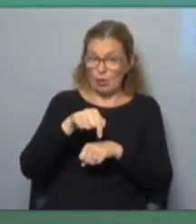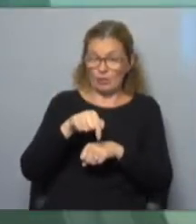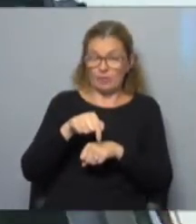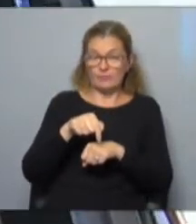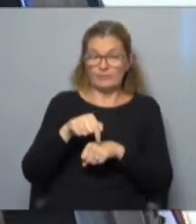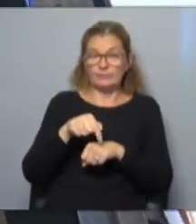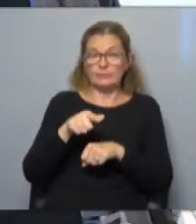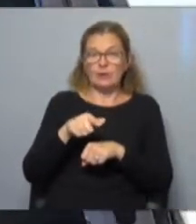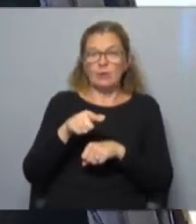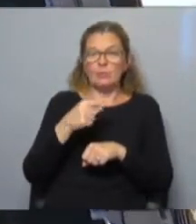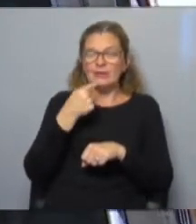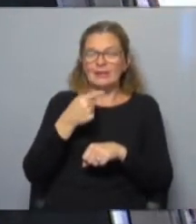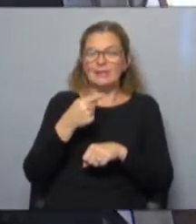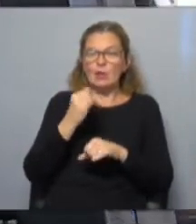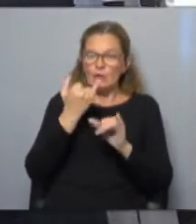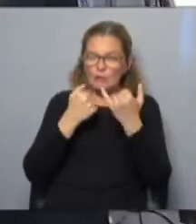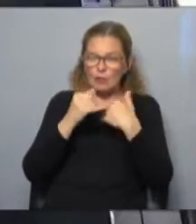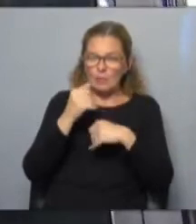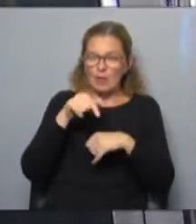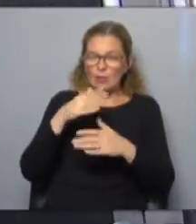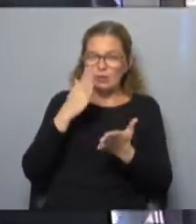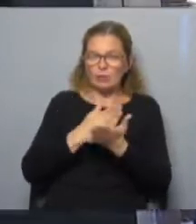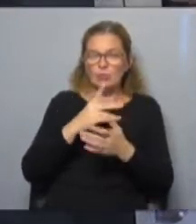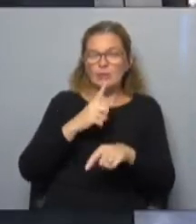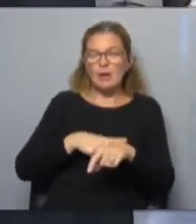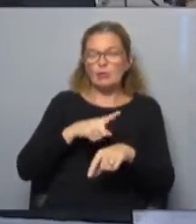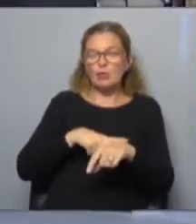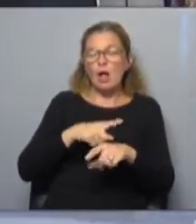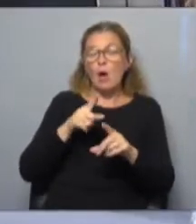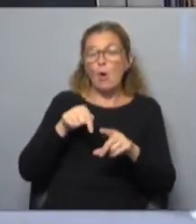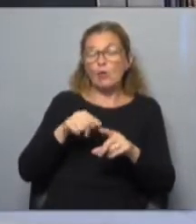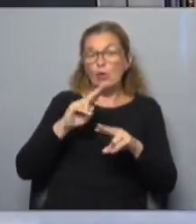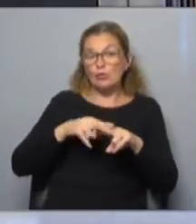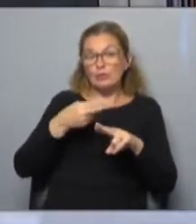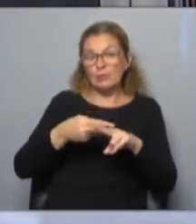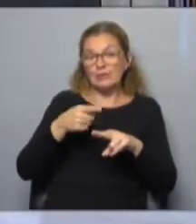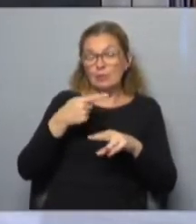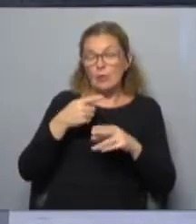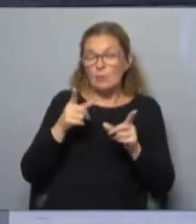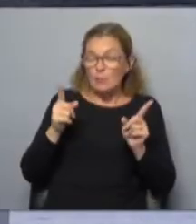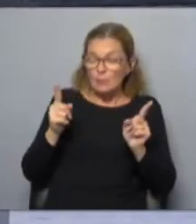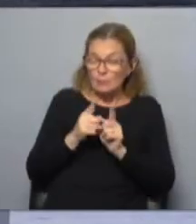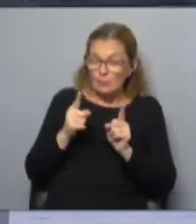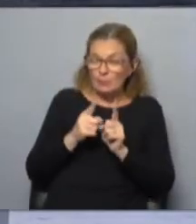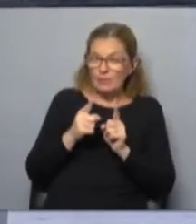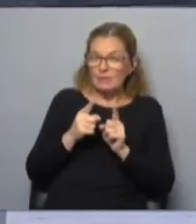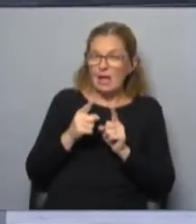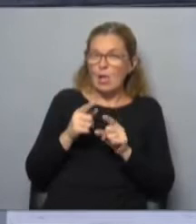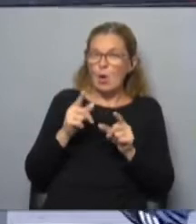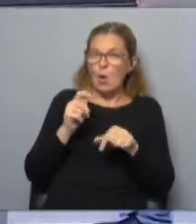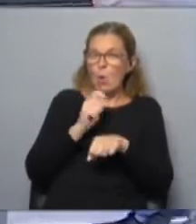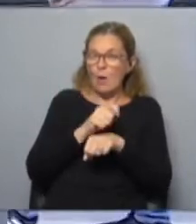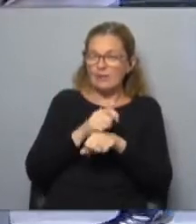fue confirmado fue informado en las últimas horas otra vez se empleó el proceso abreviado en este caso a través de